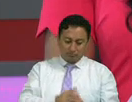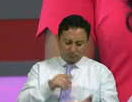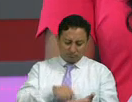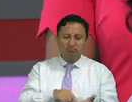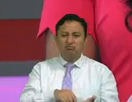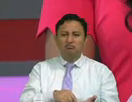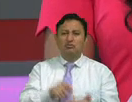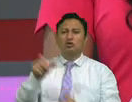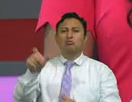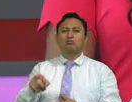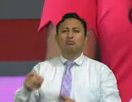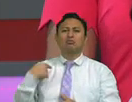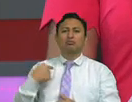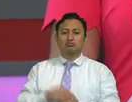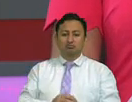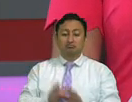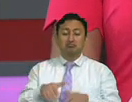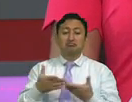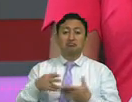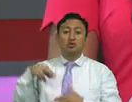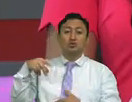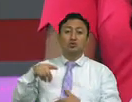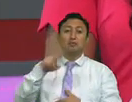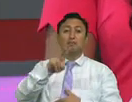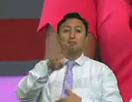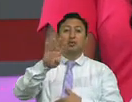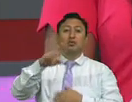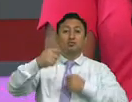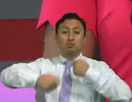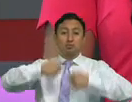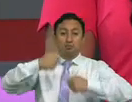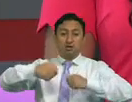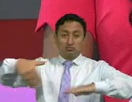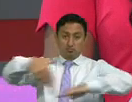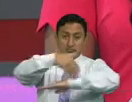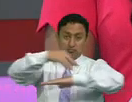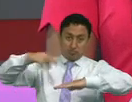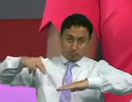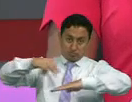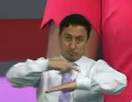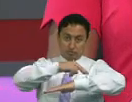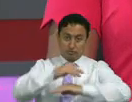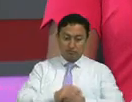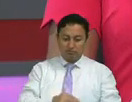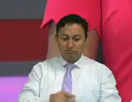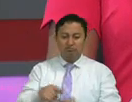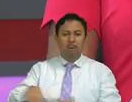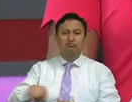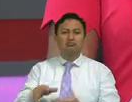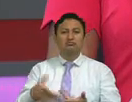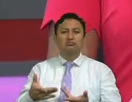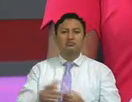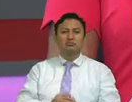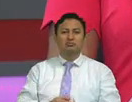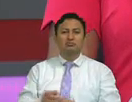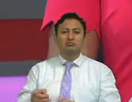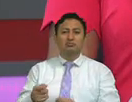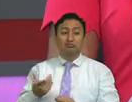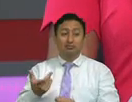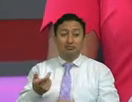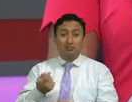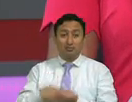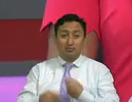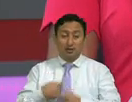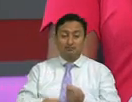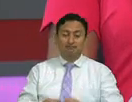en poder de una persona que caminaba por el sector de la 24 de mayo presumen que las dosis te estaban destinadas al micro